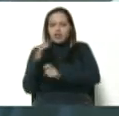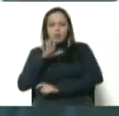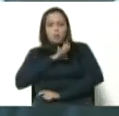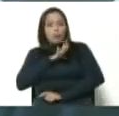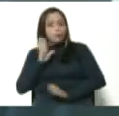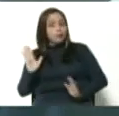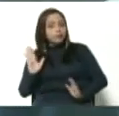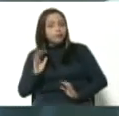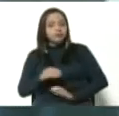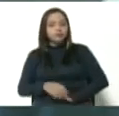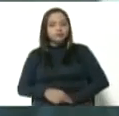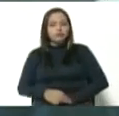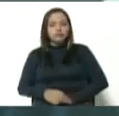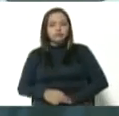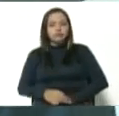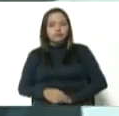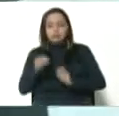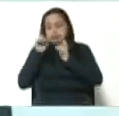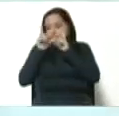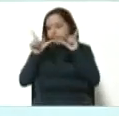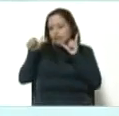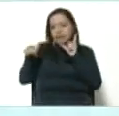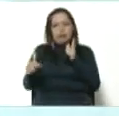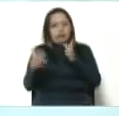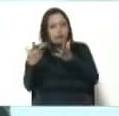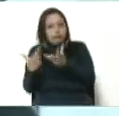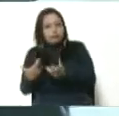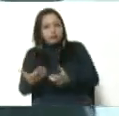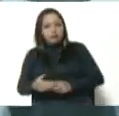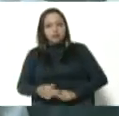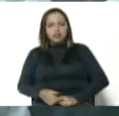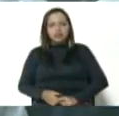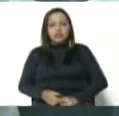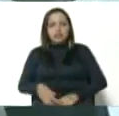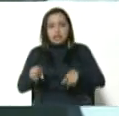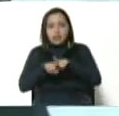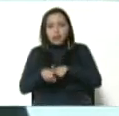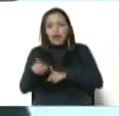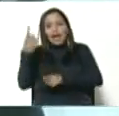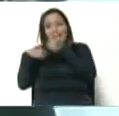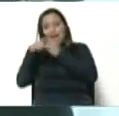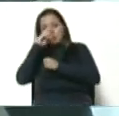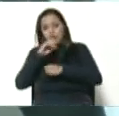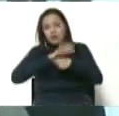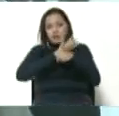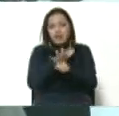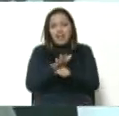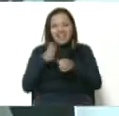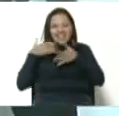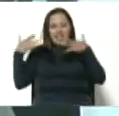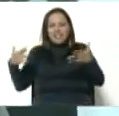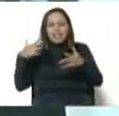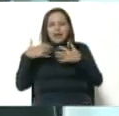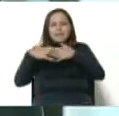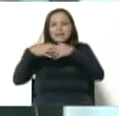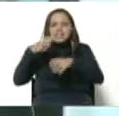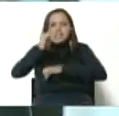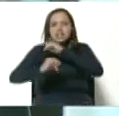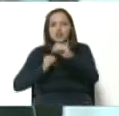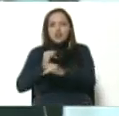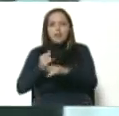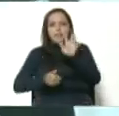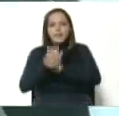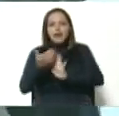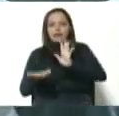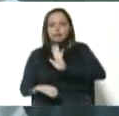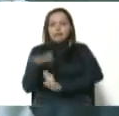ganancias, enojosamente sus ganancias, así como este año que pasó de pandemia, los grandes consorcios internacionales aumentaron